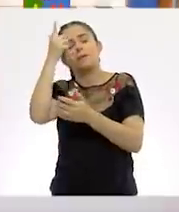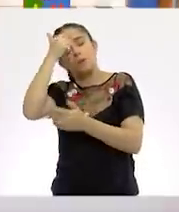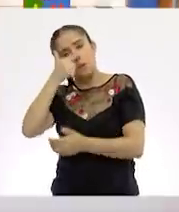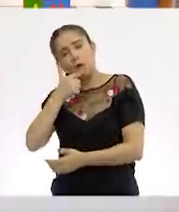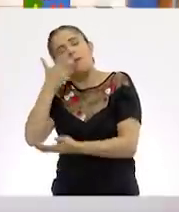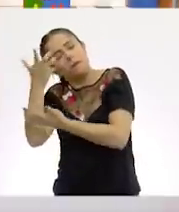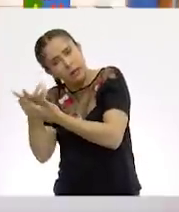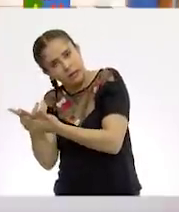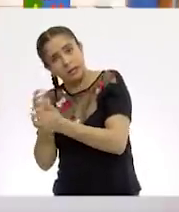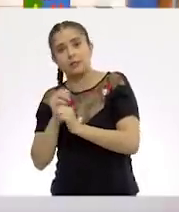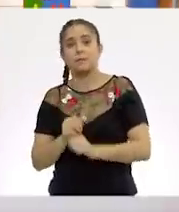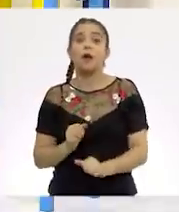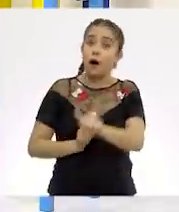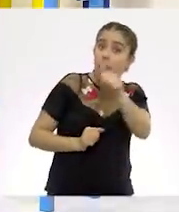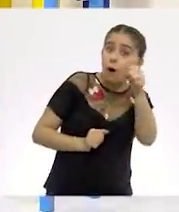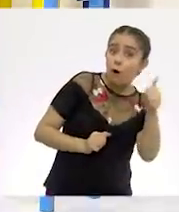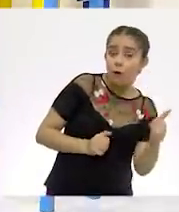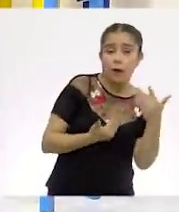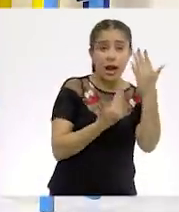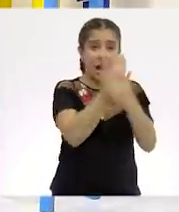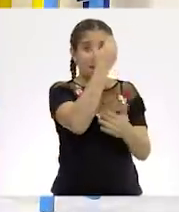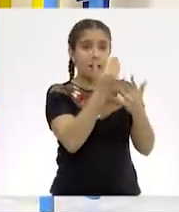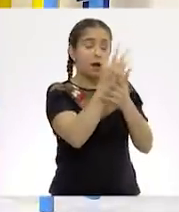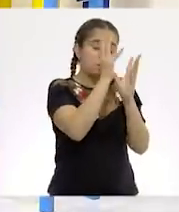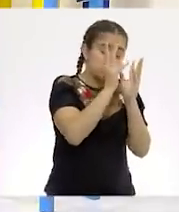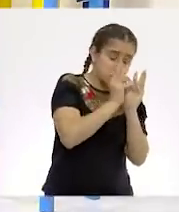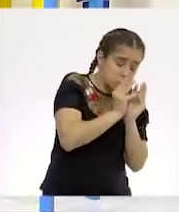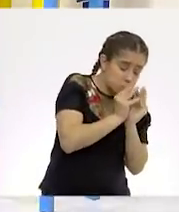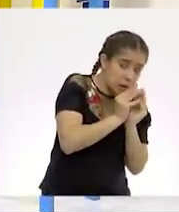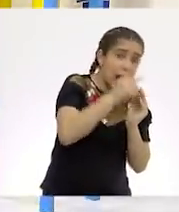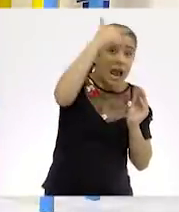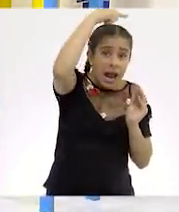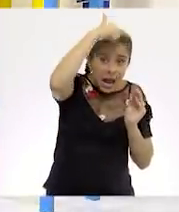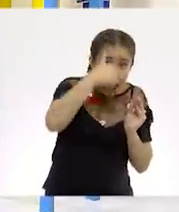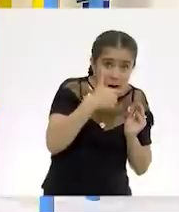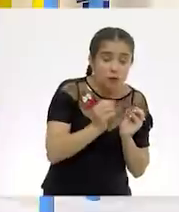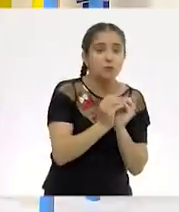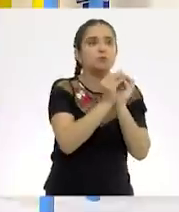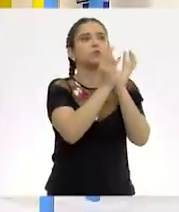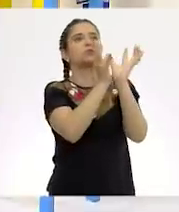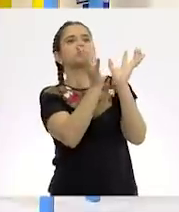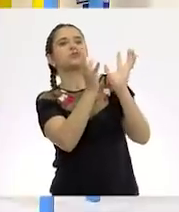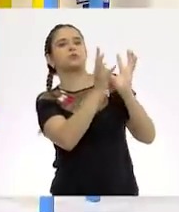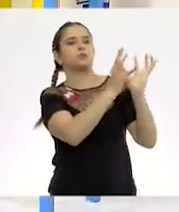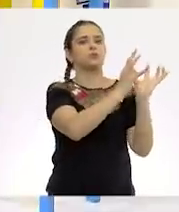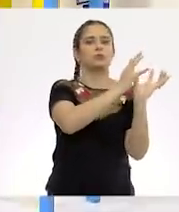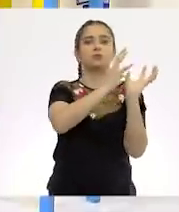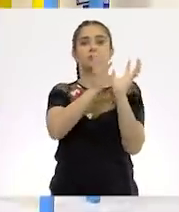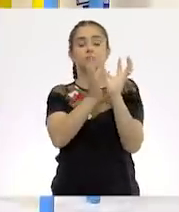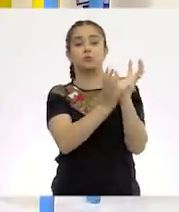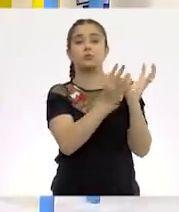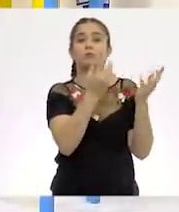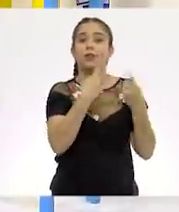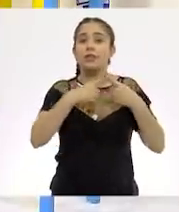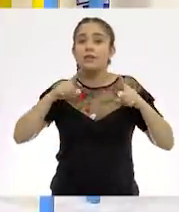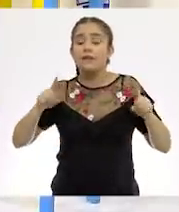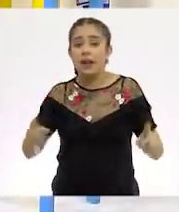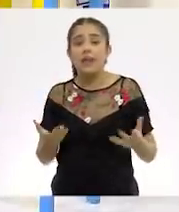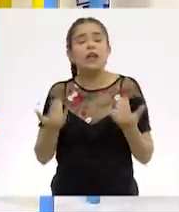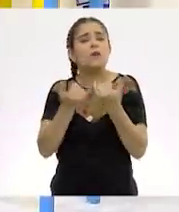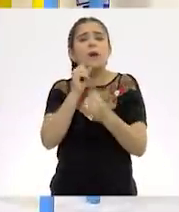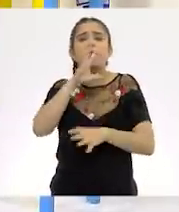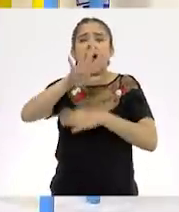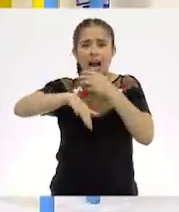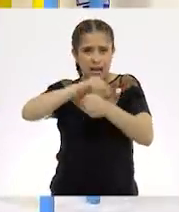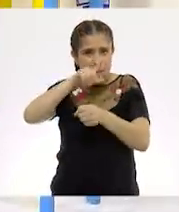Pero hay otras que no, que por la noche se mantienen activas. Y entonces, al igual que los animales, tenemos plantas diurnas